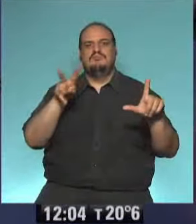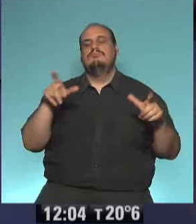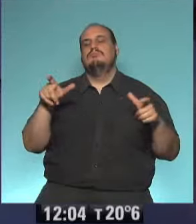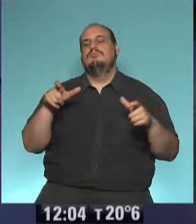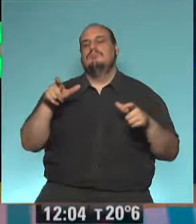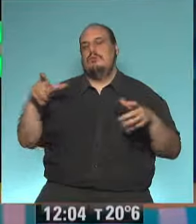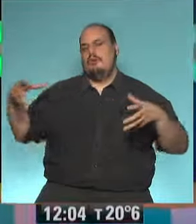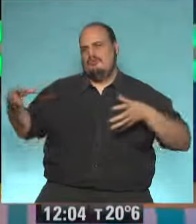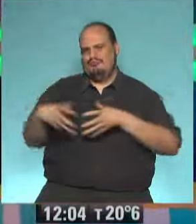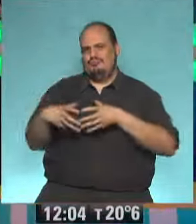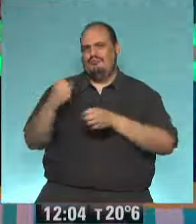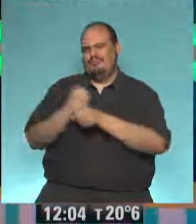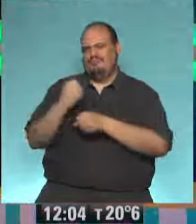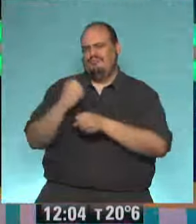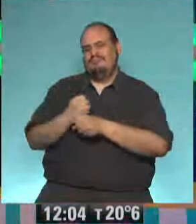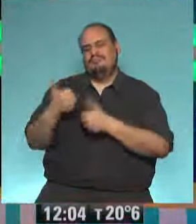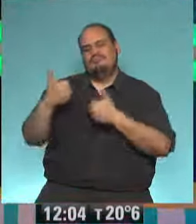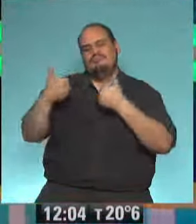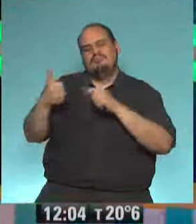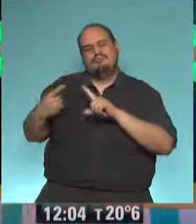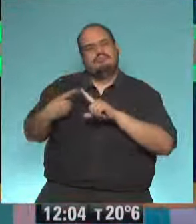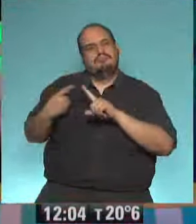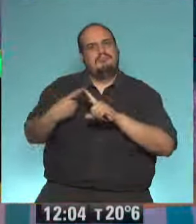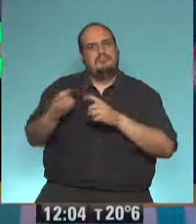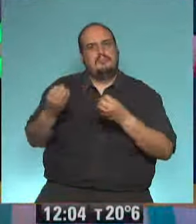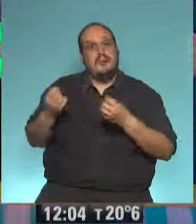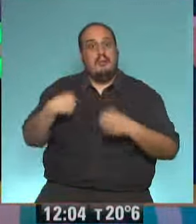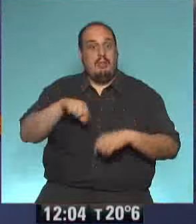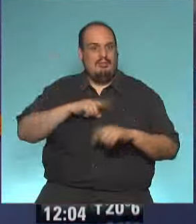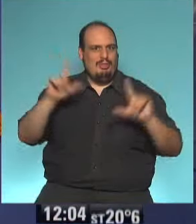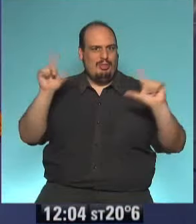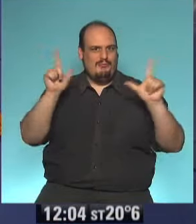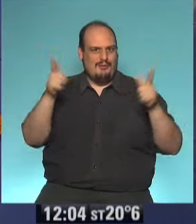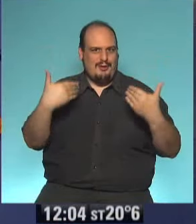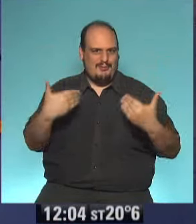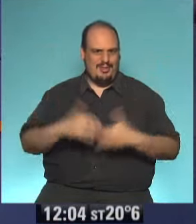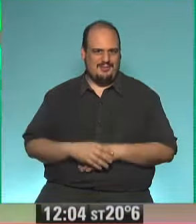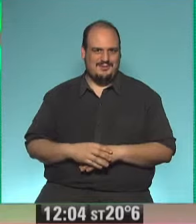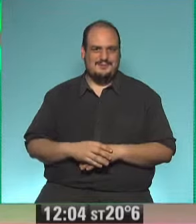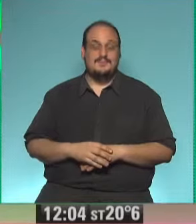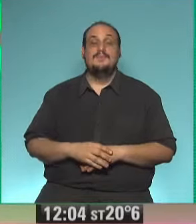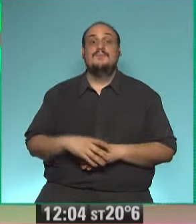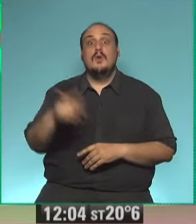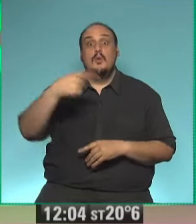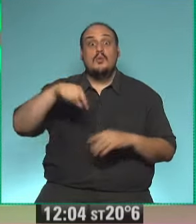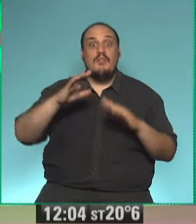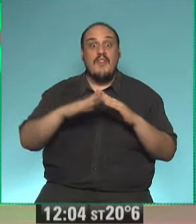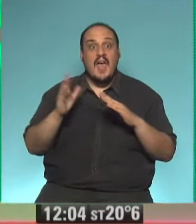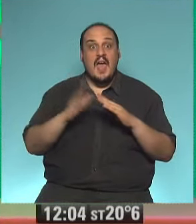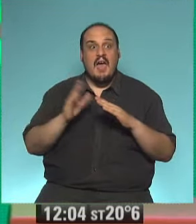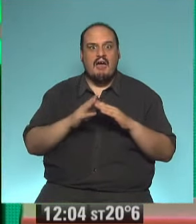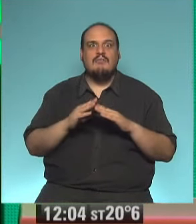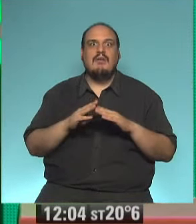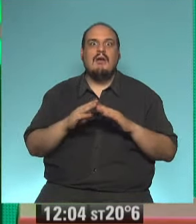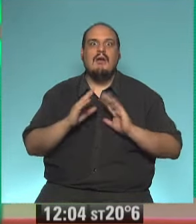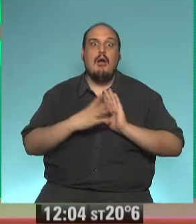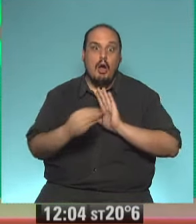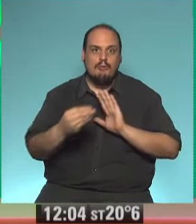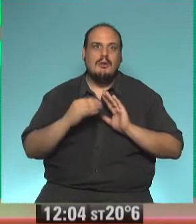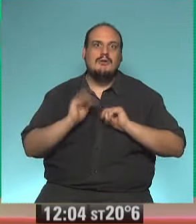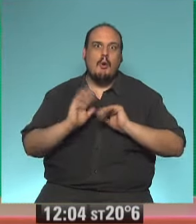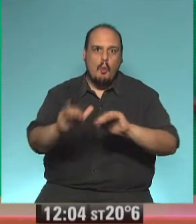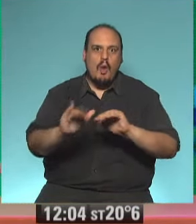verdad, que siempre se porta increíble con nosotros y nos permite disfrutar, mirá. La verdad. Así que esperamos que ustedes en casa estén haciendo lo mismo. Si hicieron esto